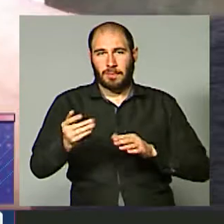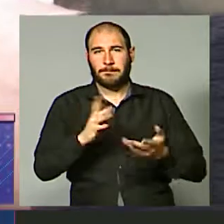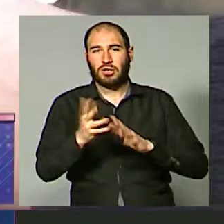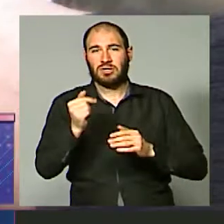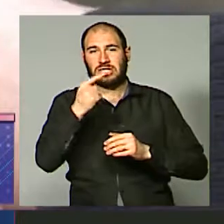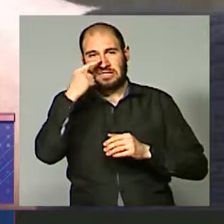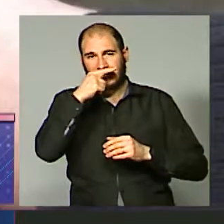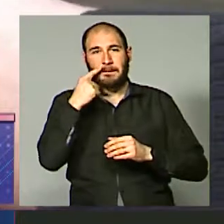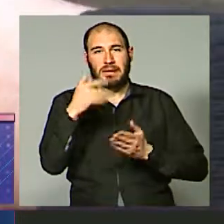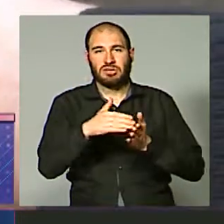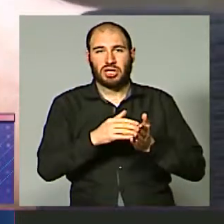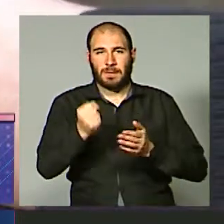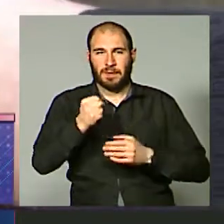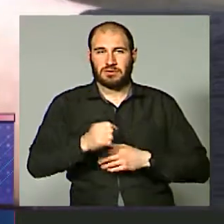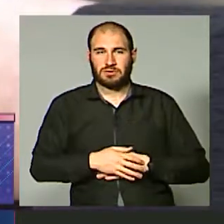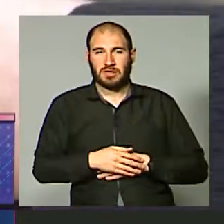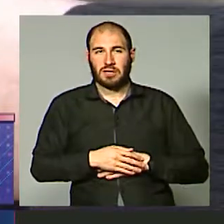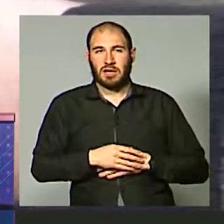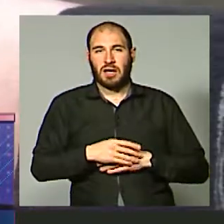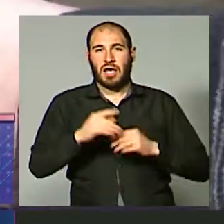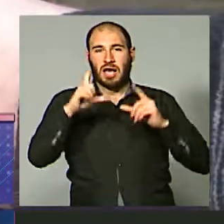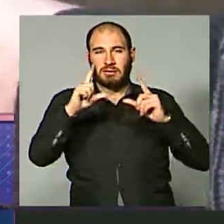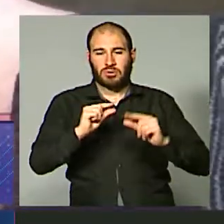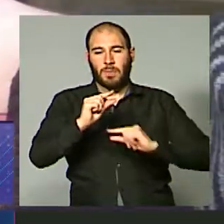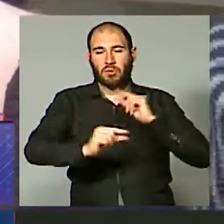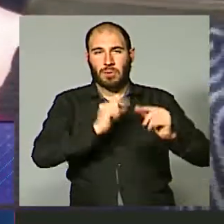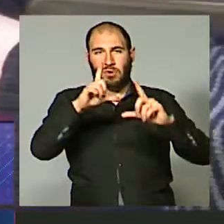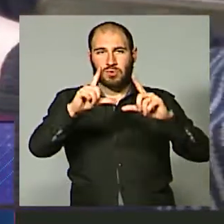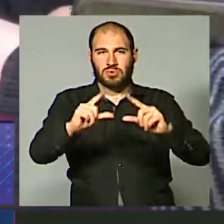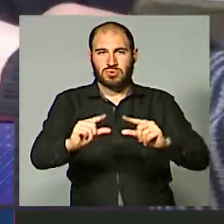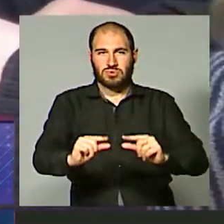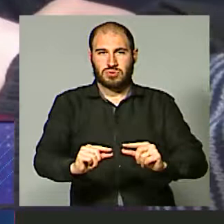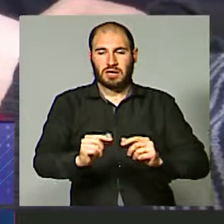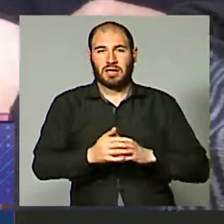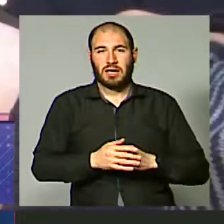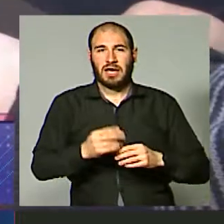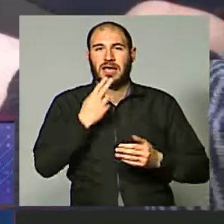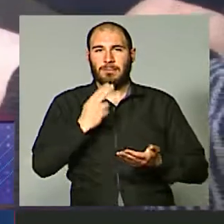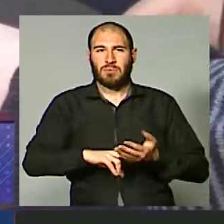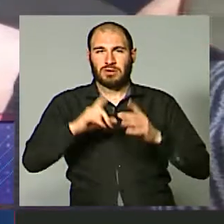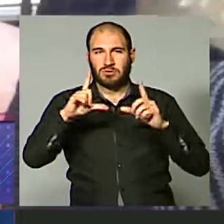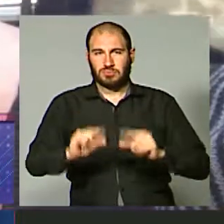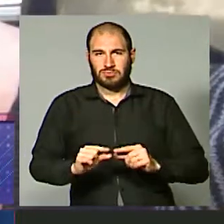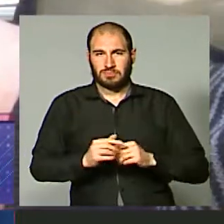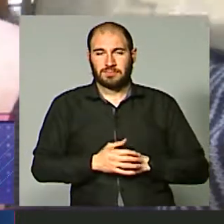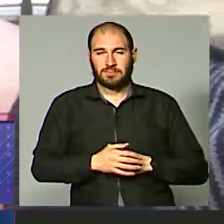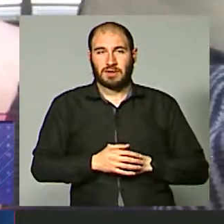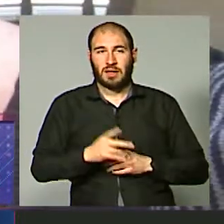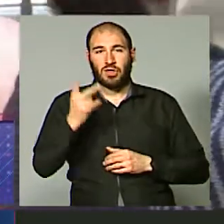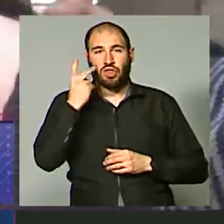los 7.000 millones de pesos, con una reducción progresiva de la presión tributaria, llegando